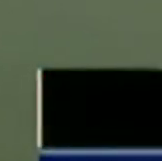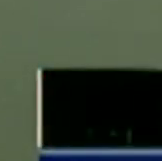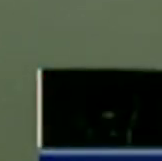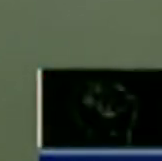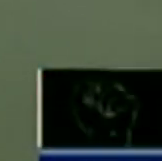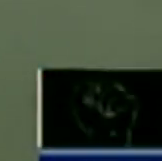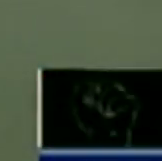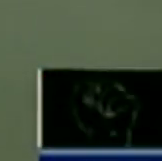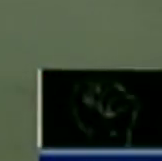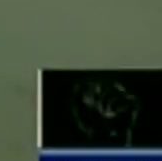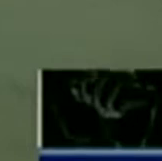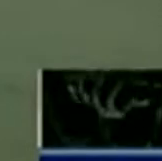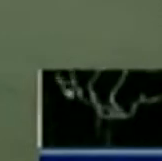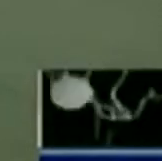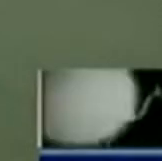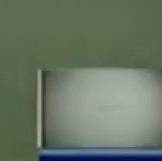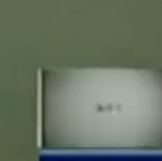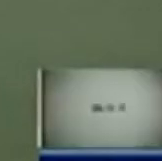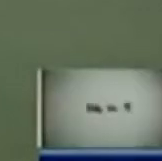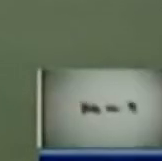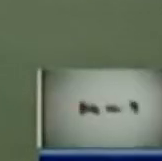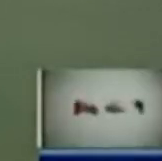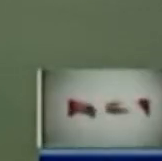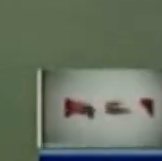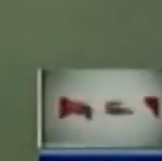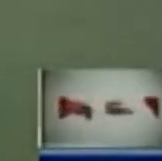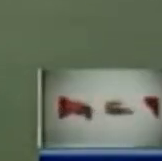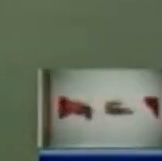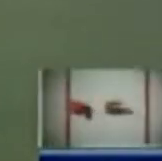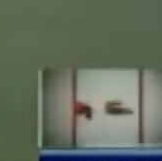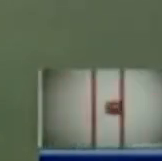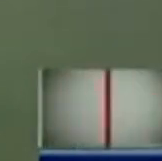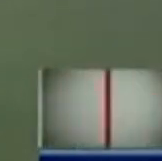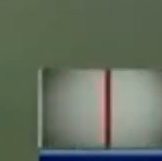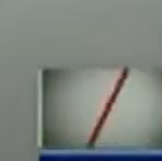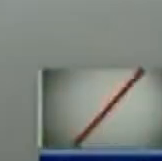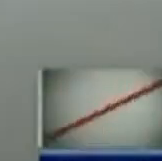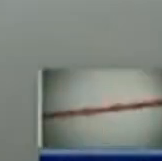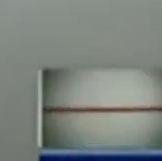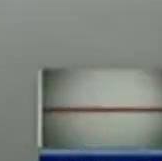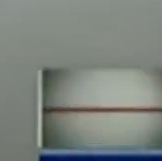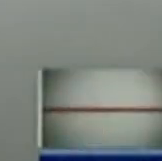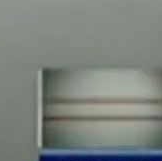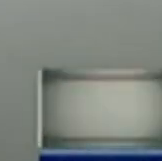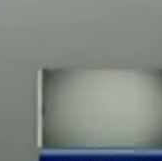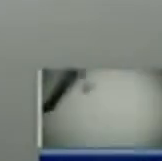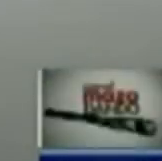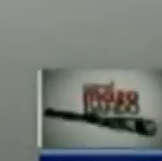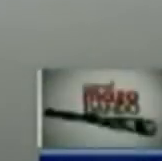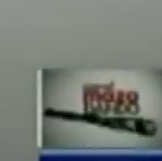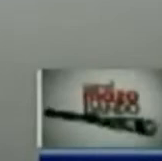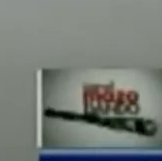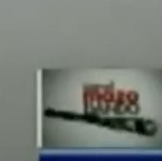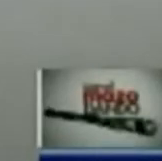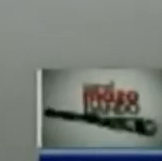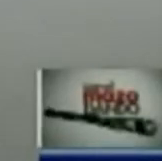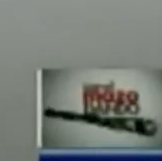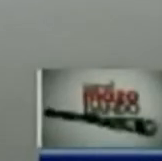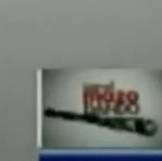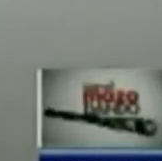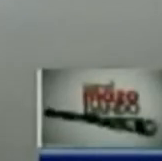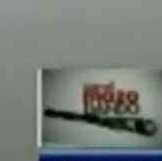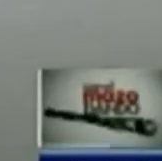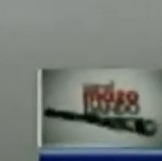madrugada porque Tu bandera nunca más será volteada por los